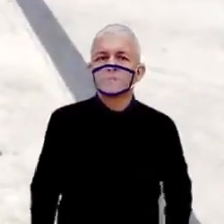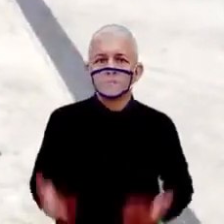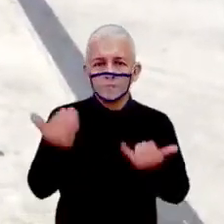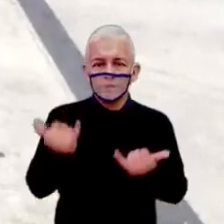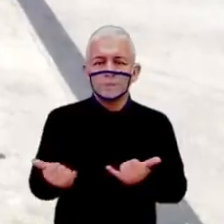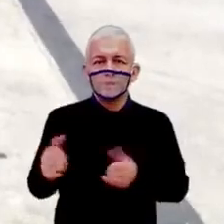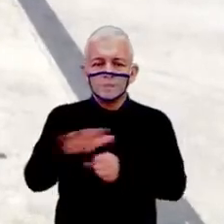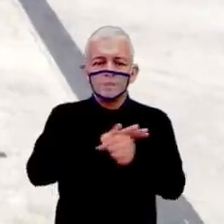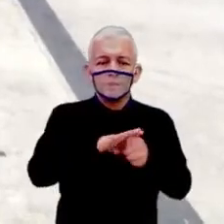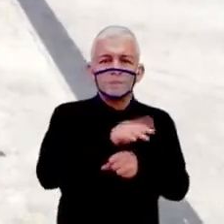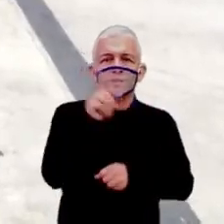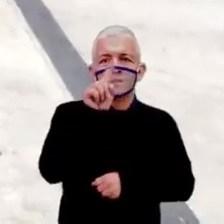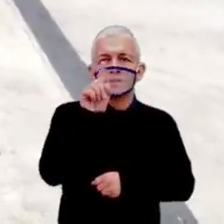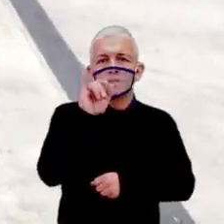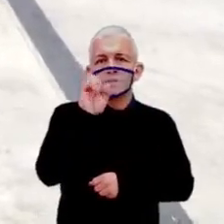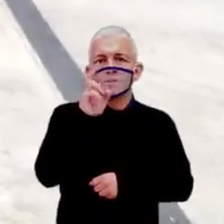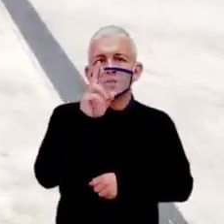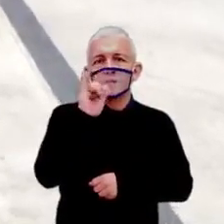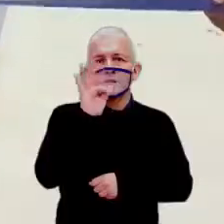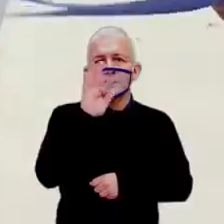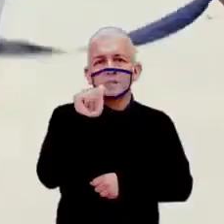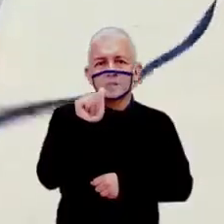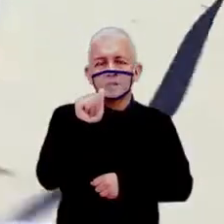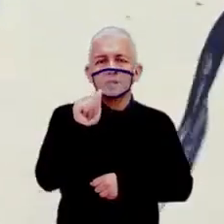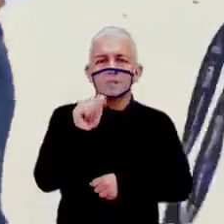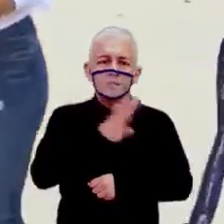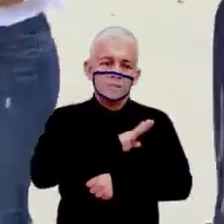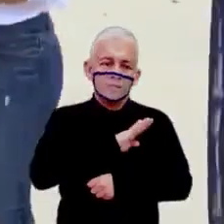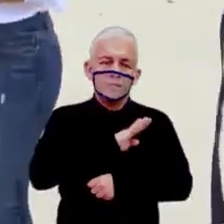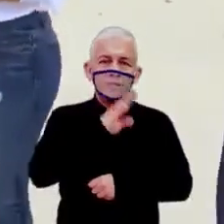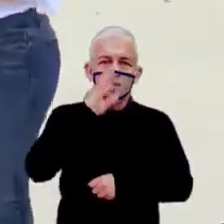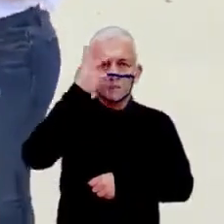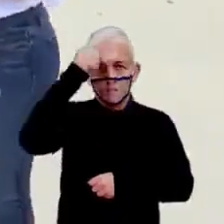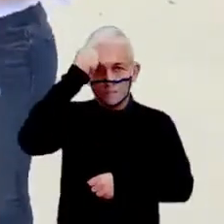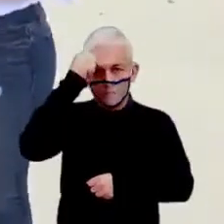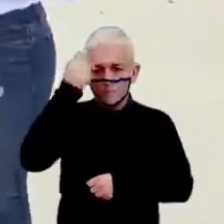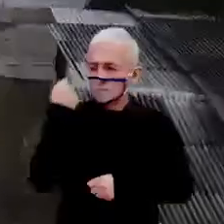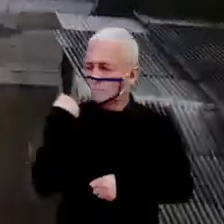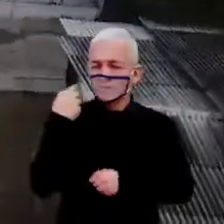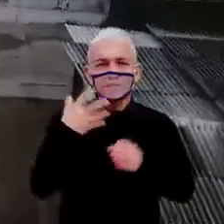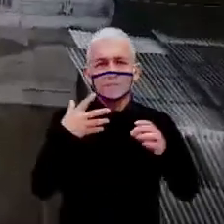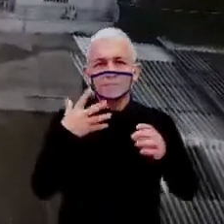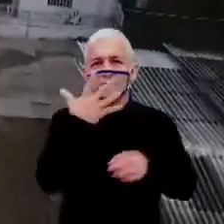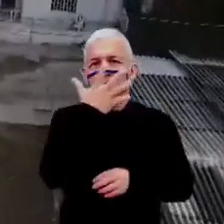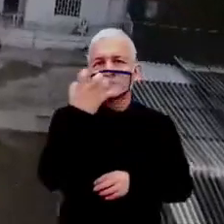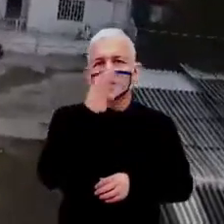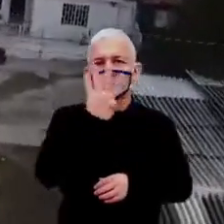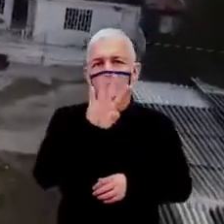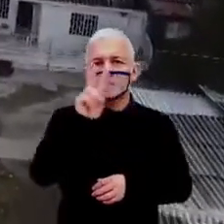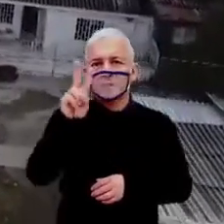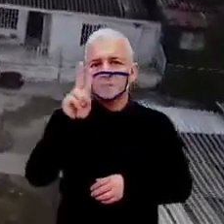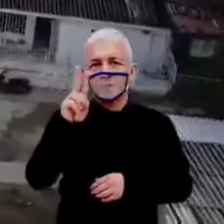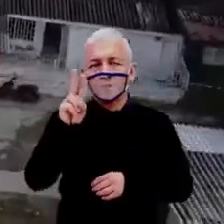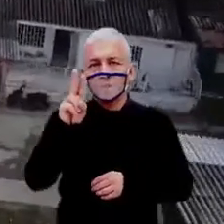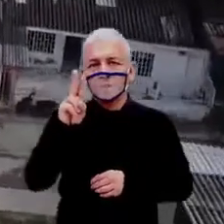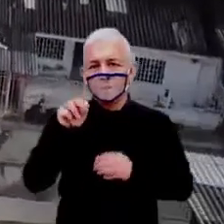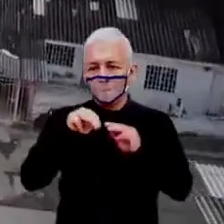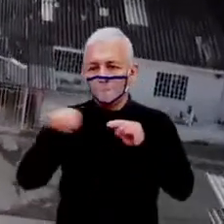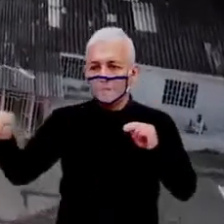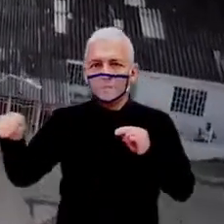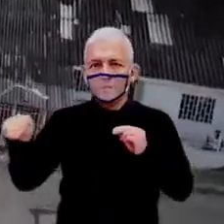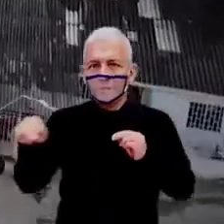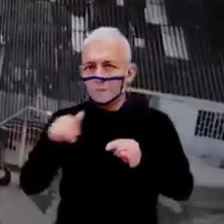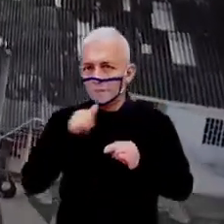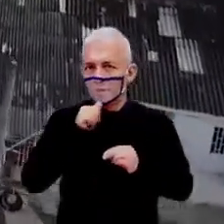Estamos en el barrio La Sierrita, donde hace algunas semanas el alcalde Jaime Pumarejo le entregó a la comunidad 542 metros canalizados desde el